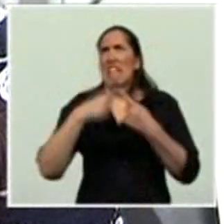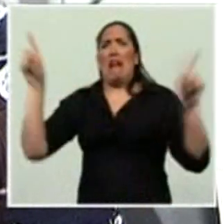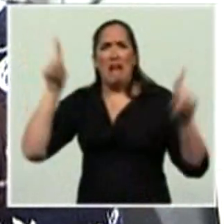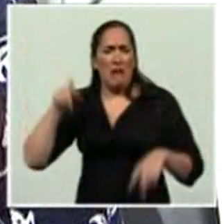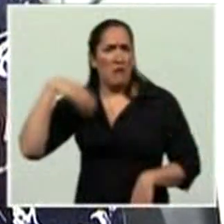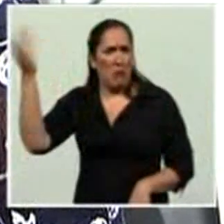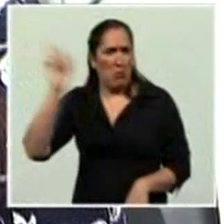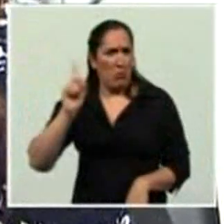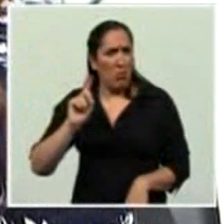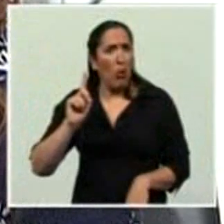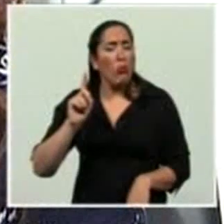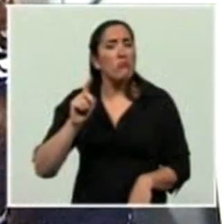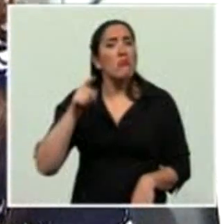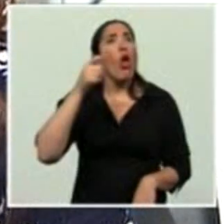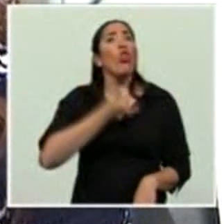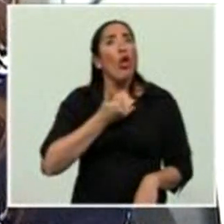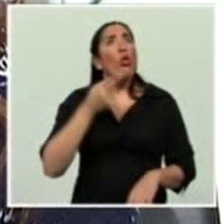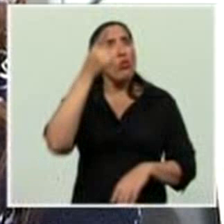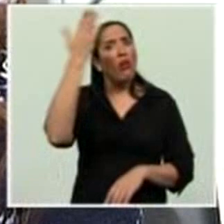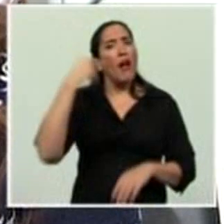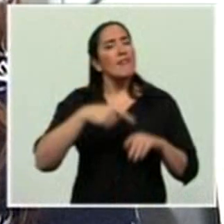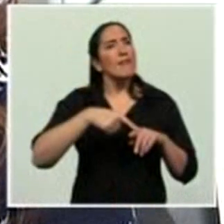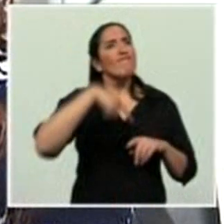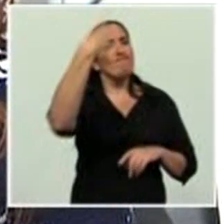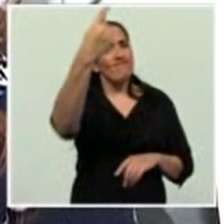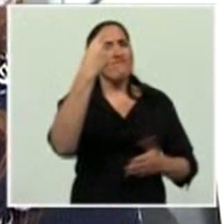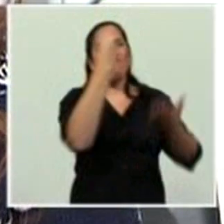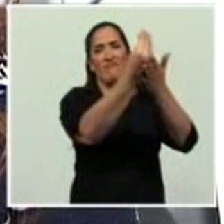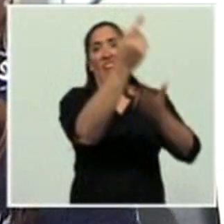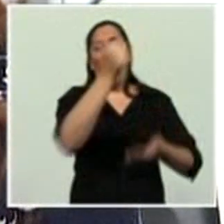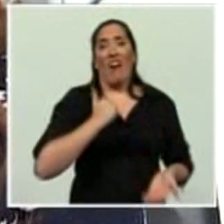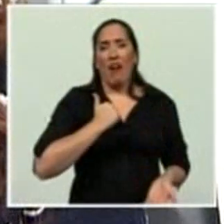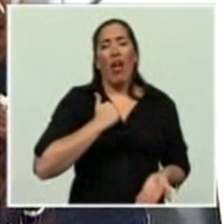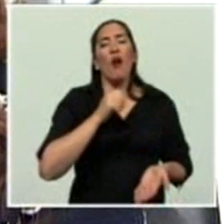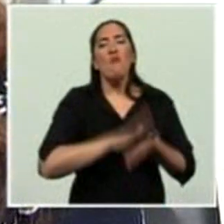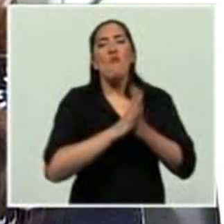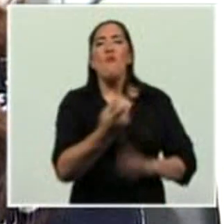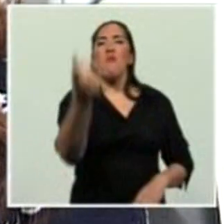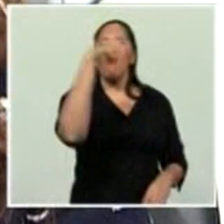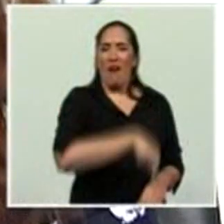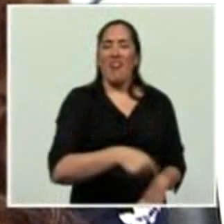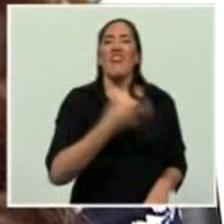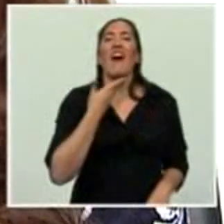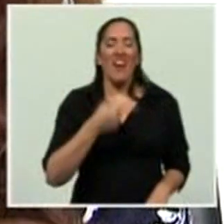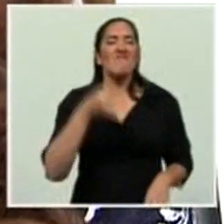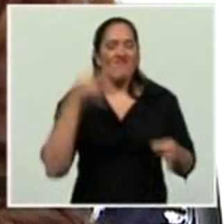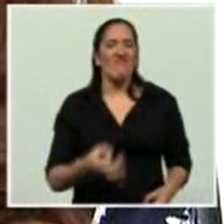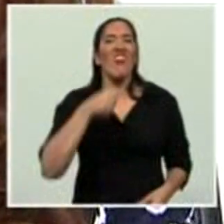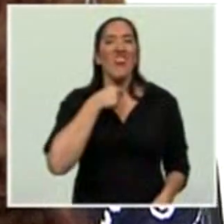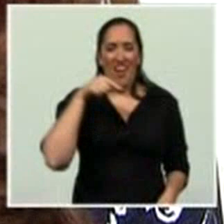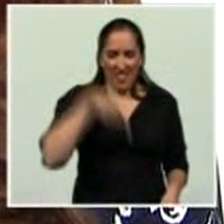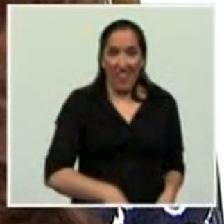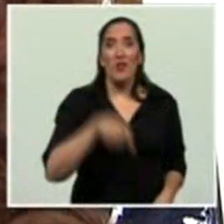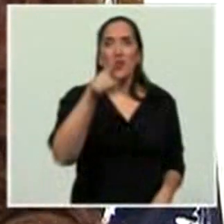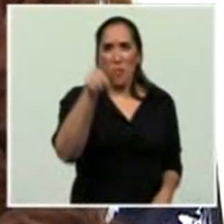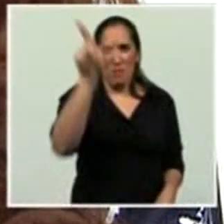en mi salubre no del Canadá vuelven a elegir a su país a tu país la Argentina La verdad que